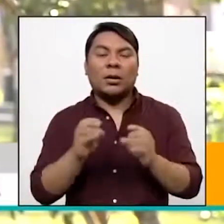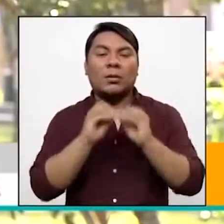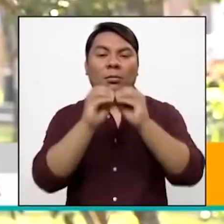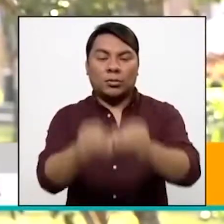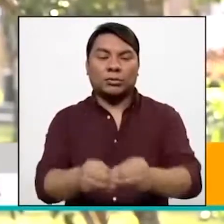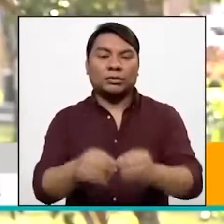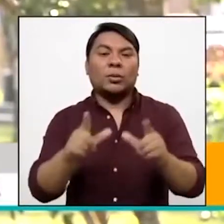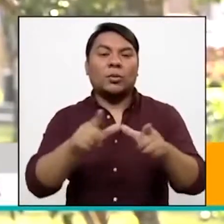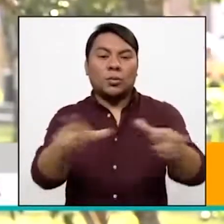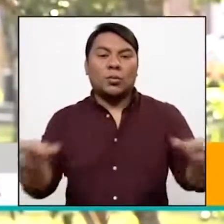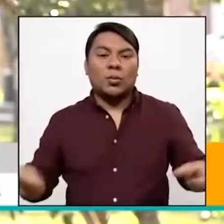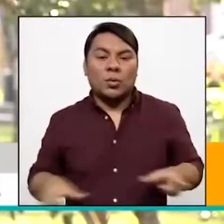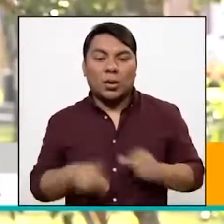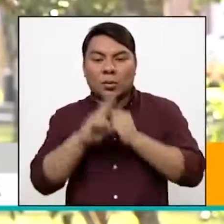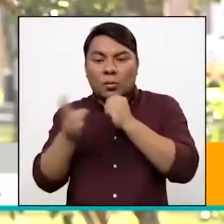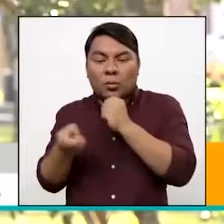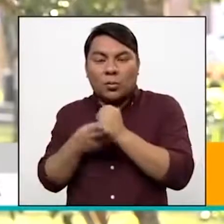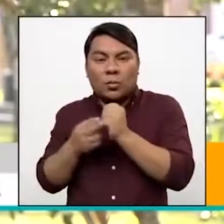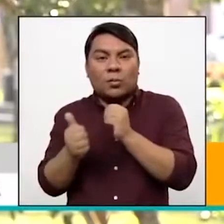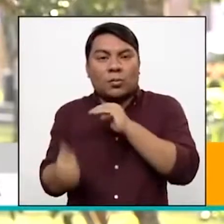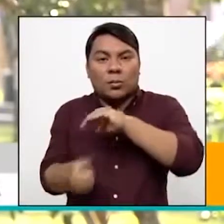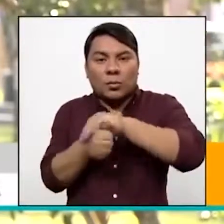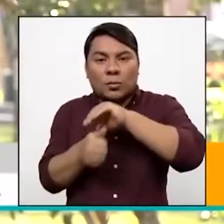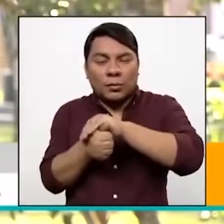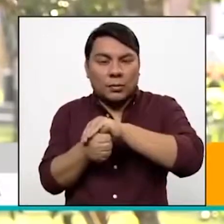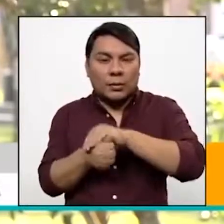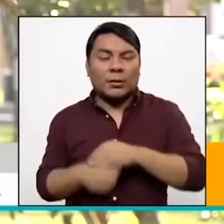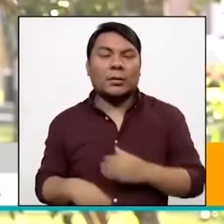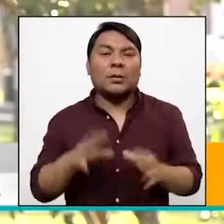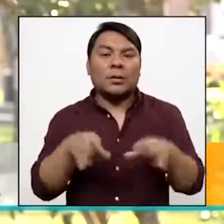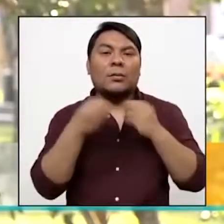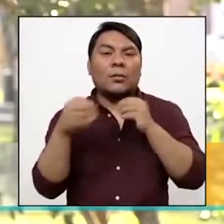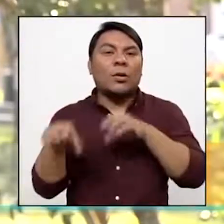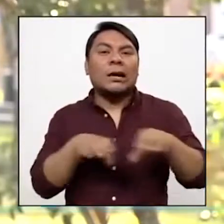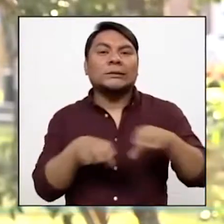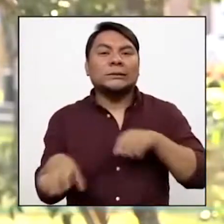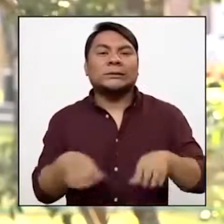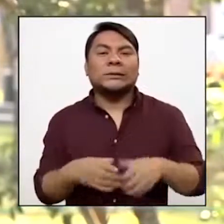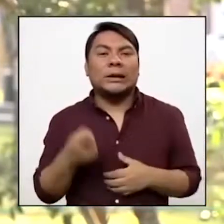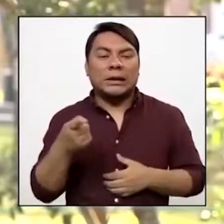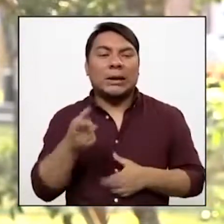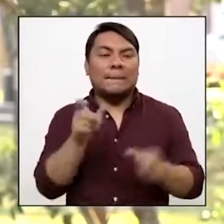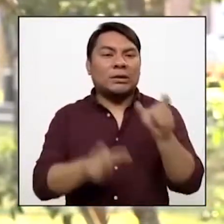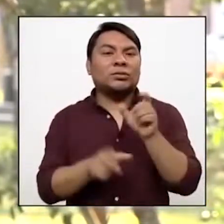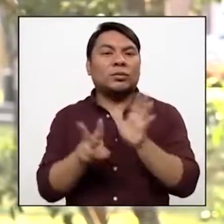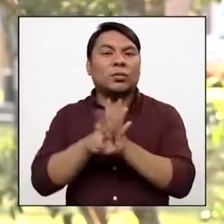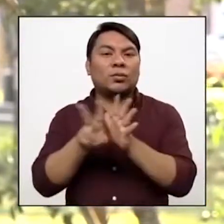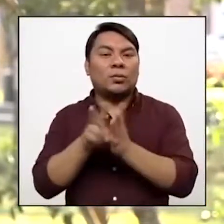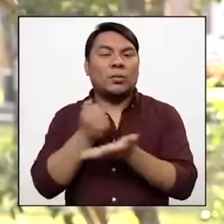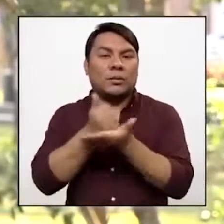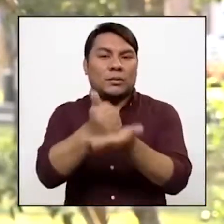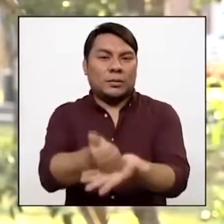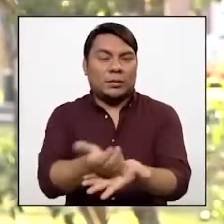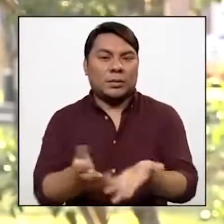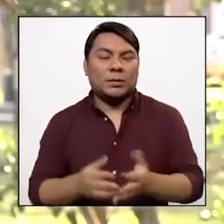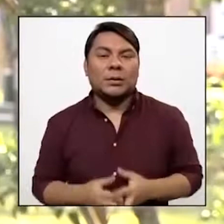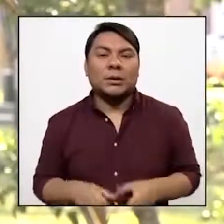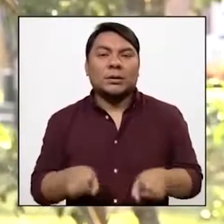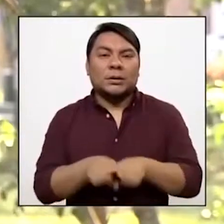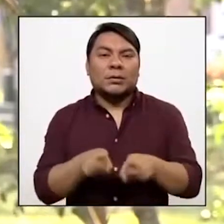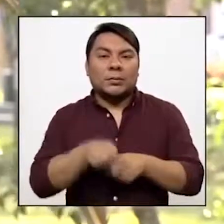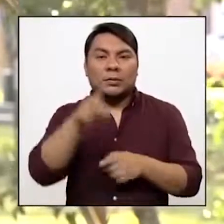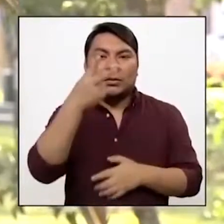cerca de la zona donde estamos, cómo va a ser la distribución de ayuda humanitaria, ¿no? Tenemos que tener también